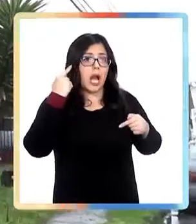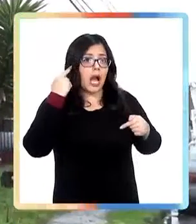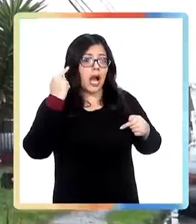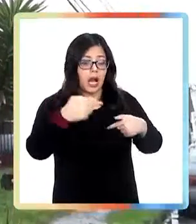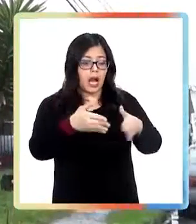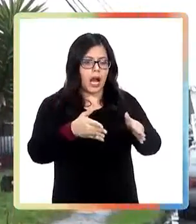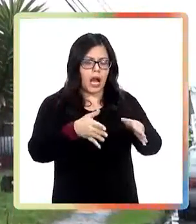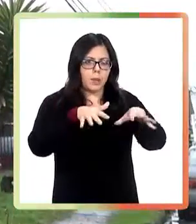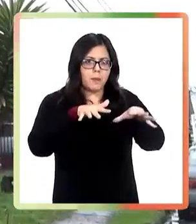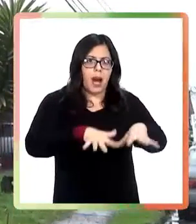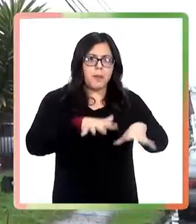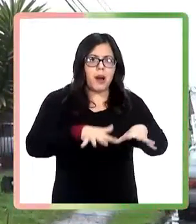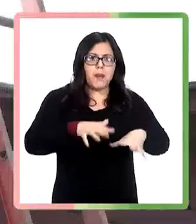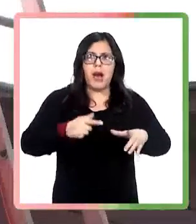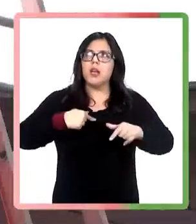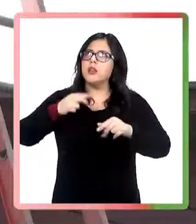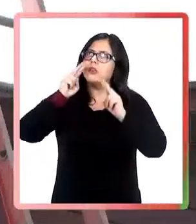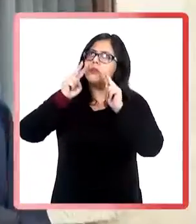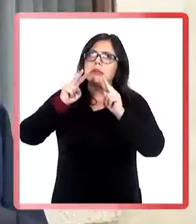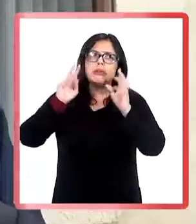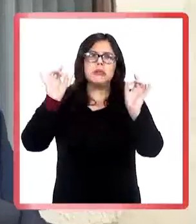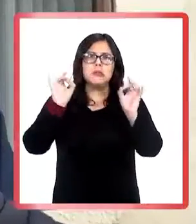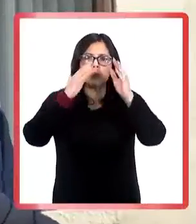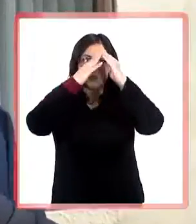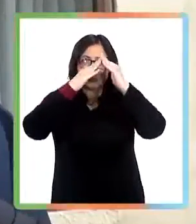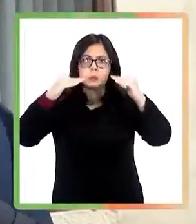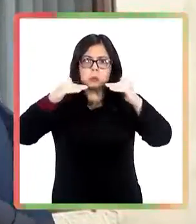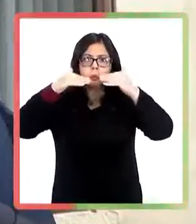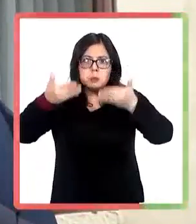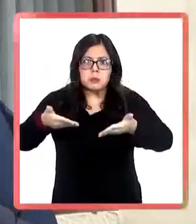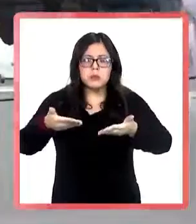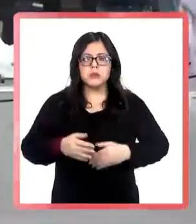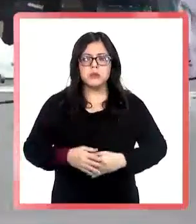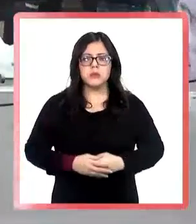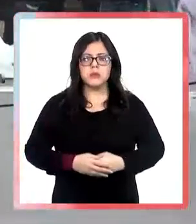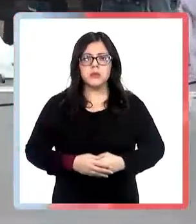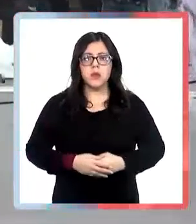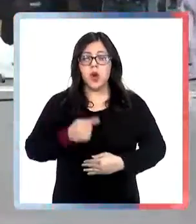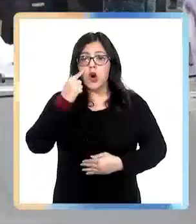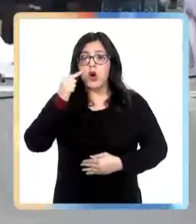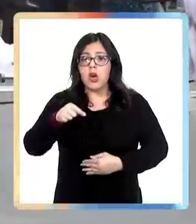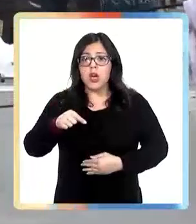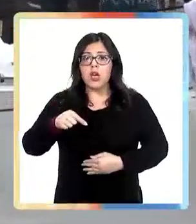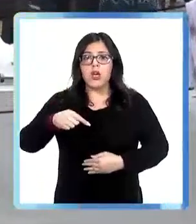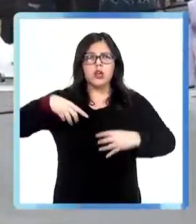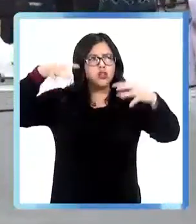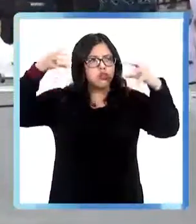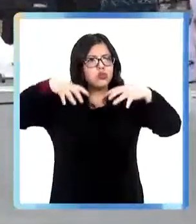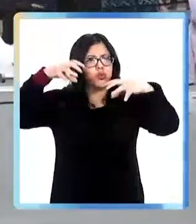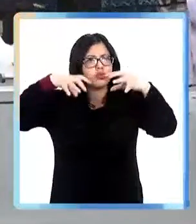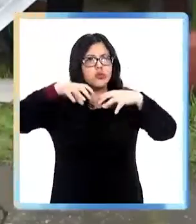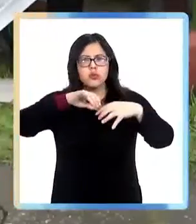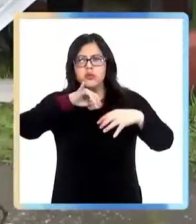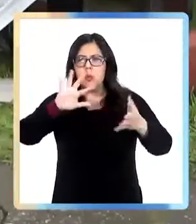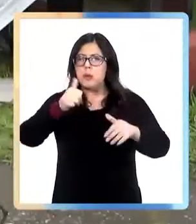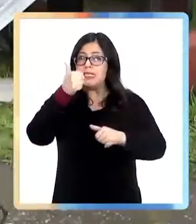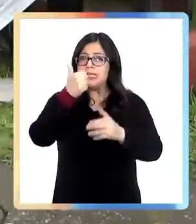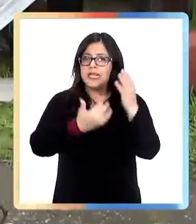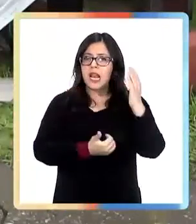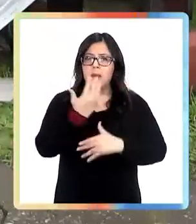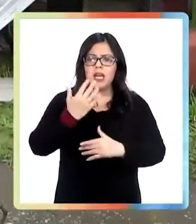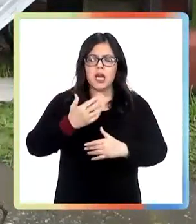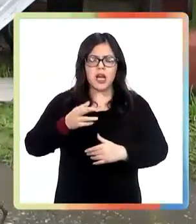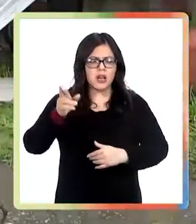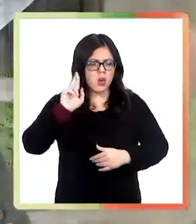yo sentí como que mi techo se había volado. Llovió torrencial, digamos, y es tipo 6 de la mañana empezaron el sonido